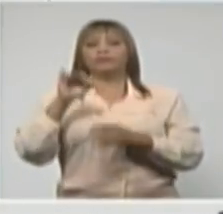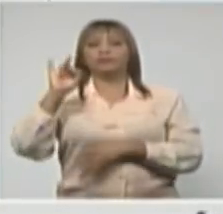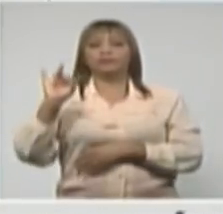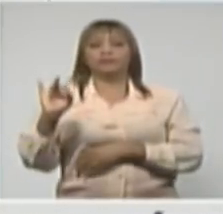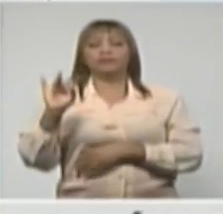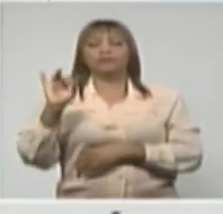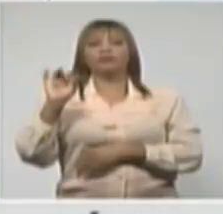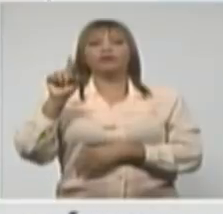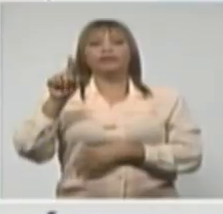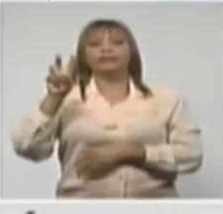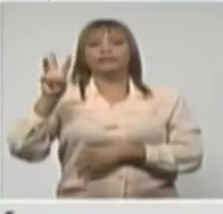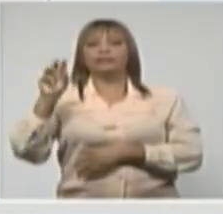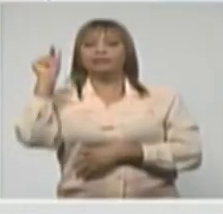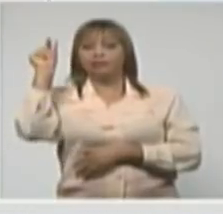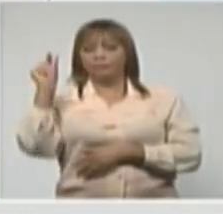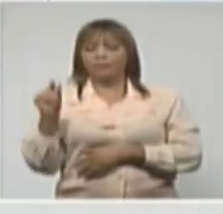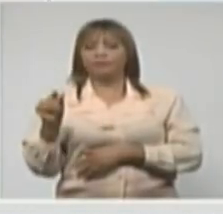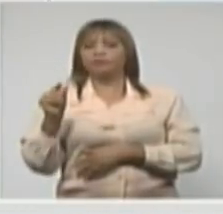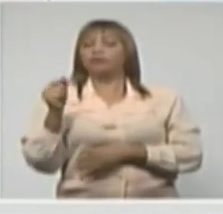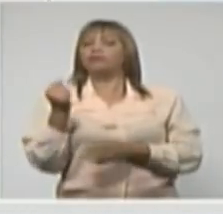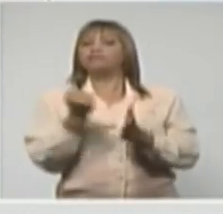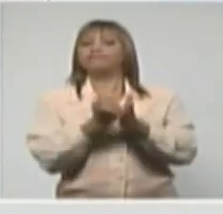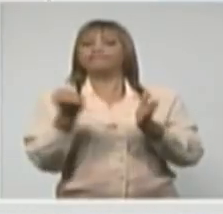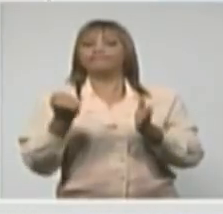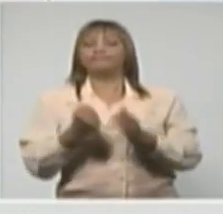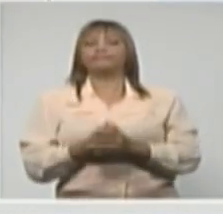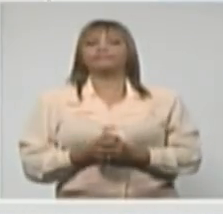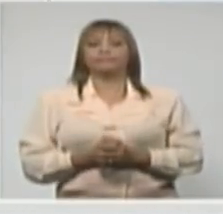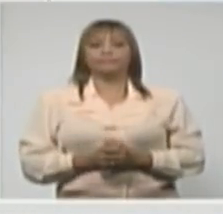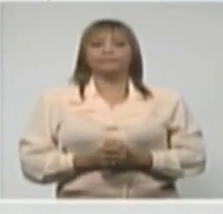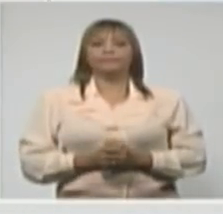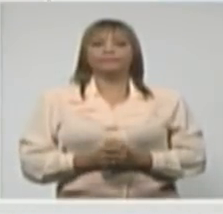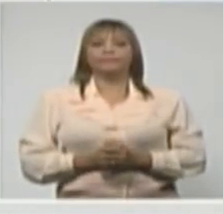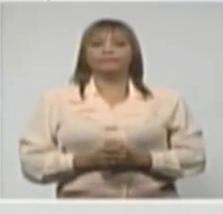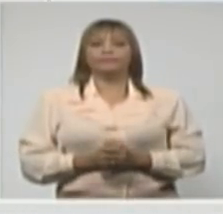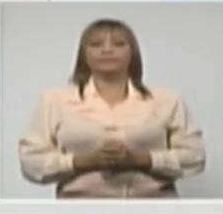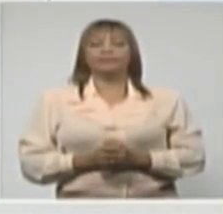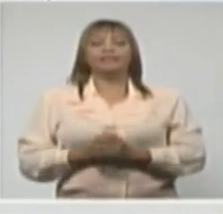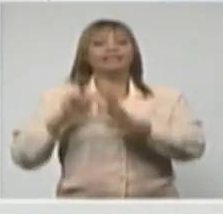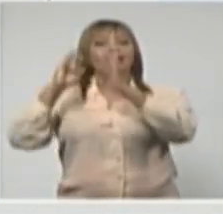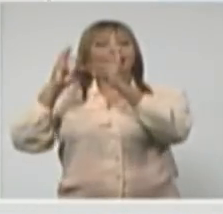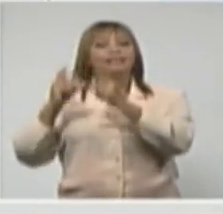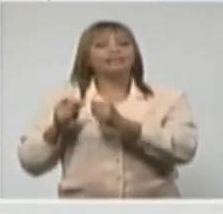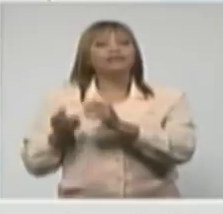324.713 personas se diagnosticaron y ya la cifra sube a